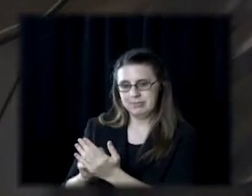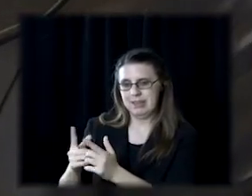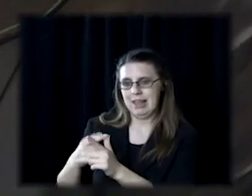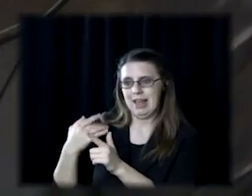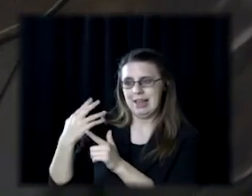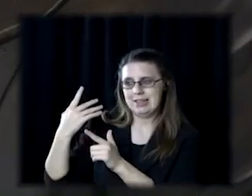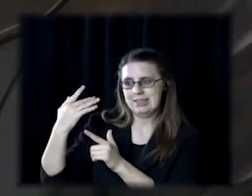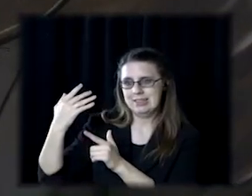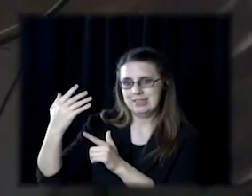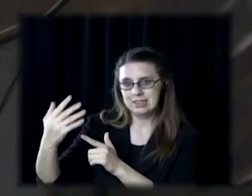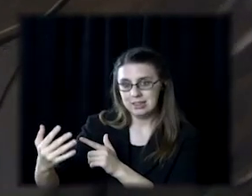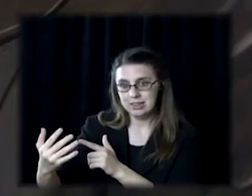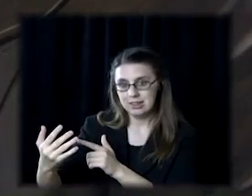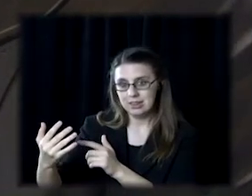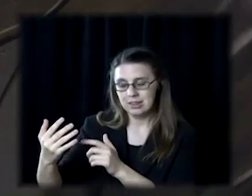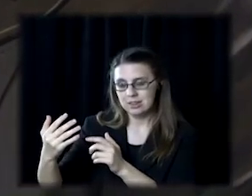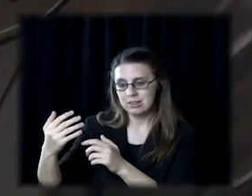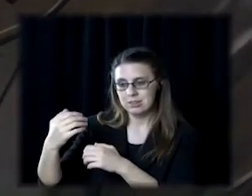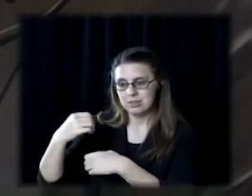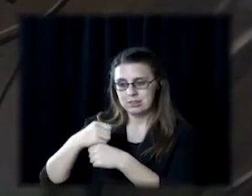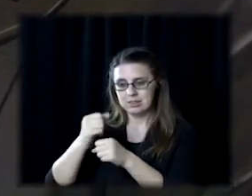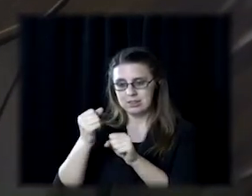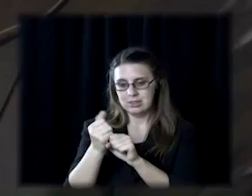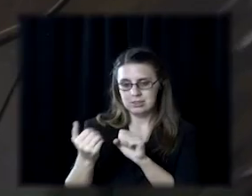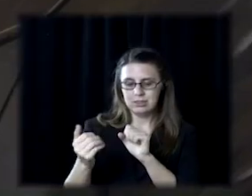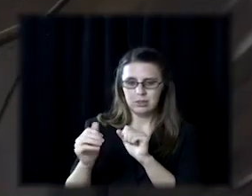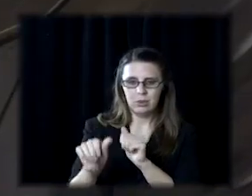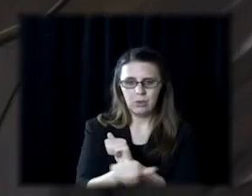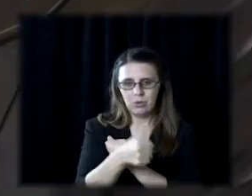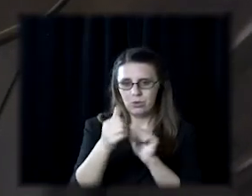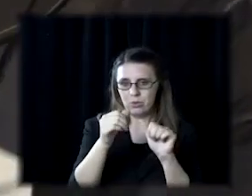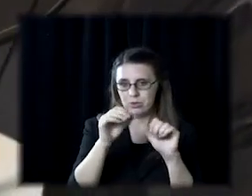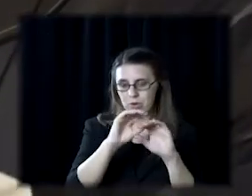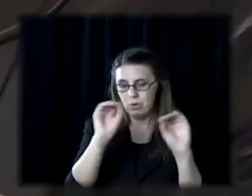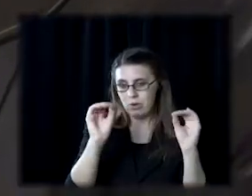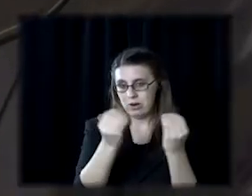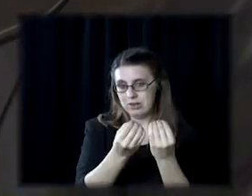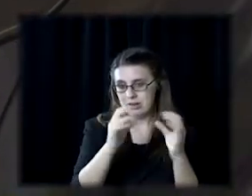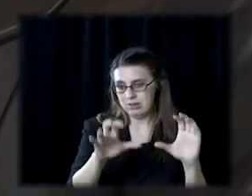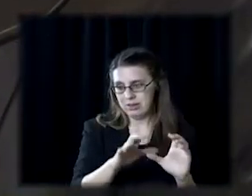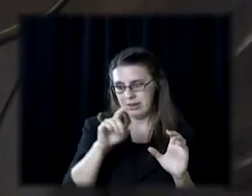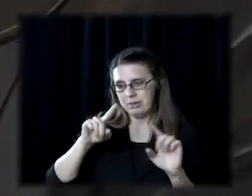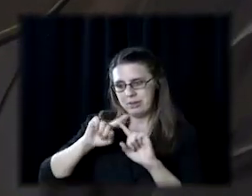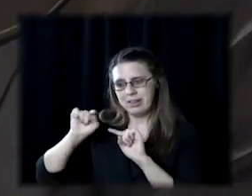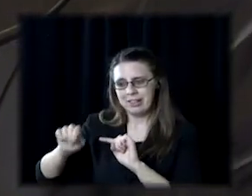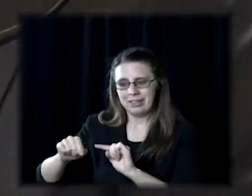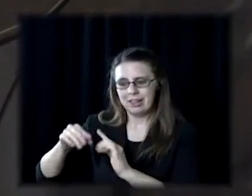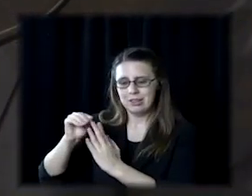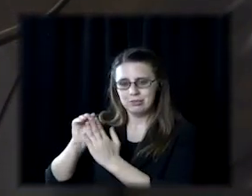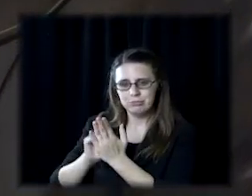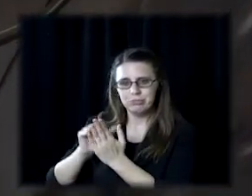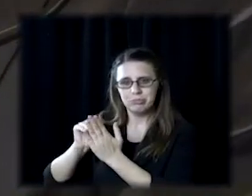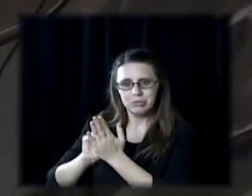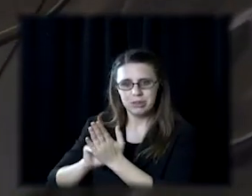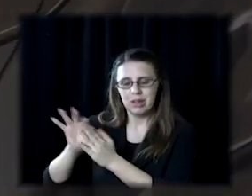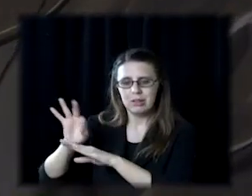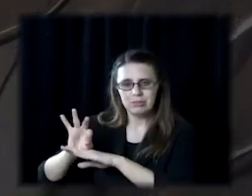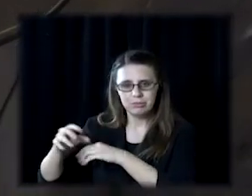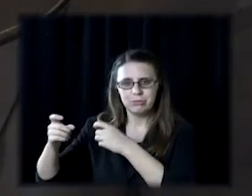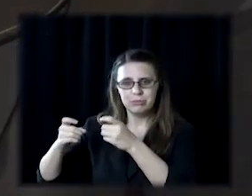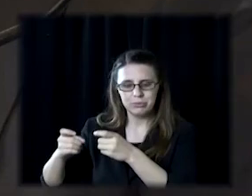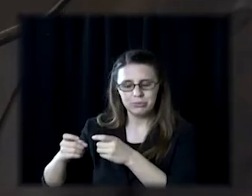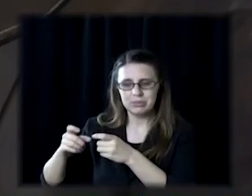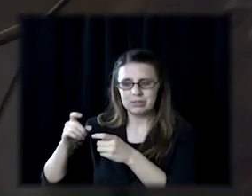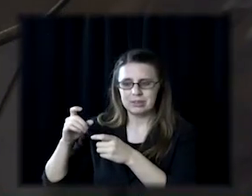se cree una organización alterna para llevar a cabo esas funciones, pues tiene que continuar. Así que esa decisión